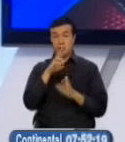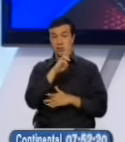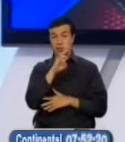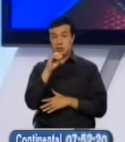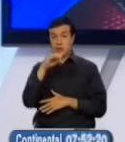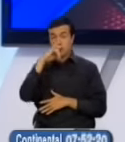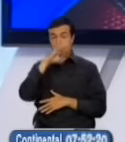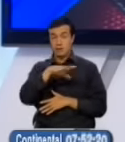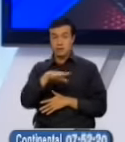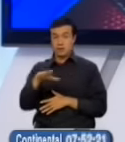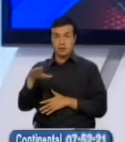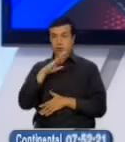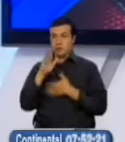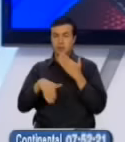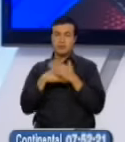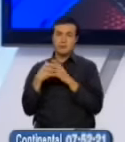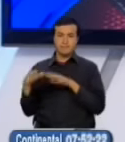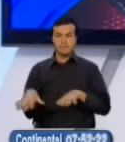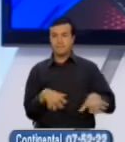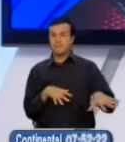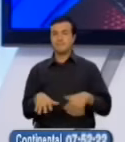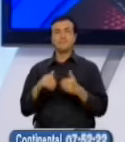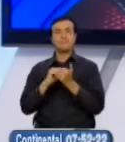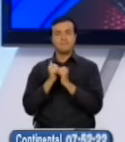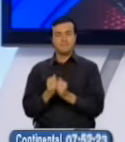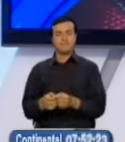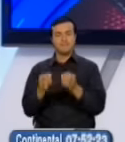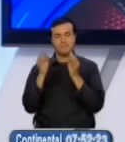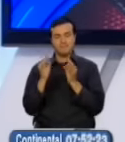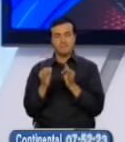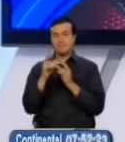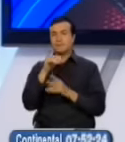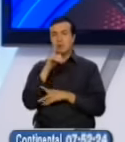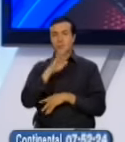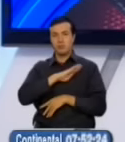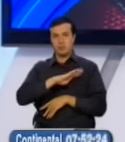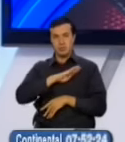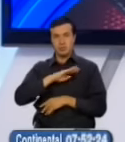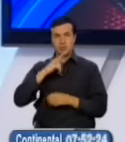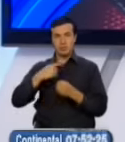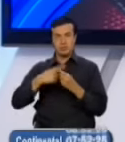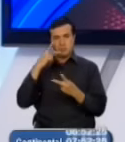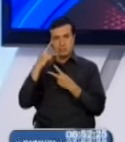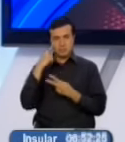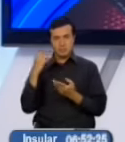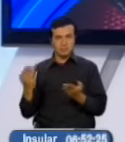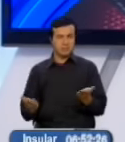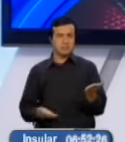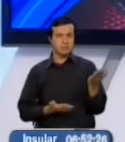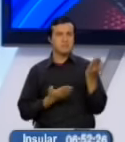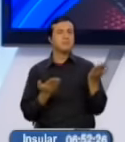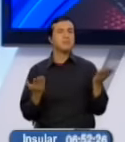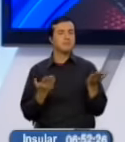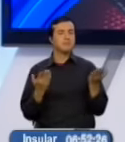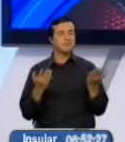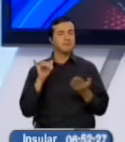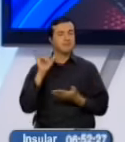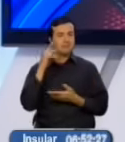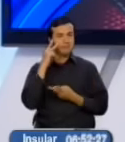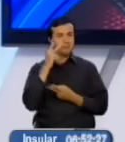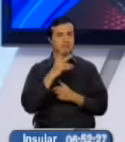4.600 niños con todas las actividades deportivas que dirige el municipio capitalino. Conozcamos también más detalles de lo que tendremos el fin de